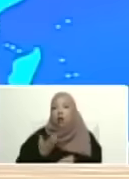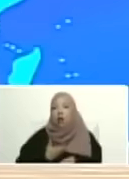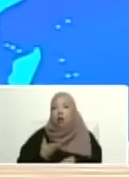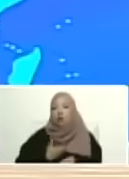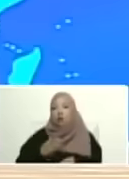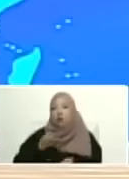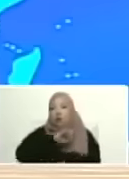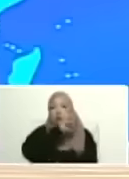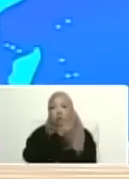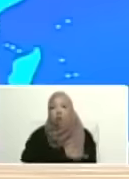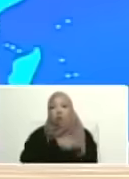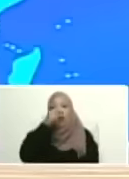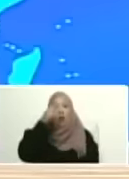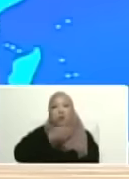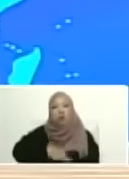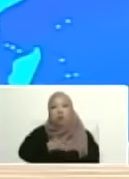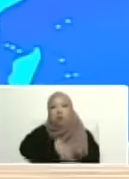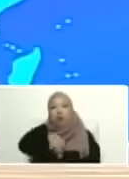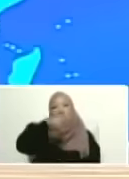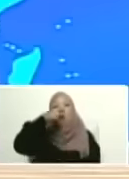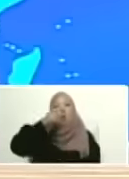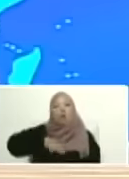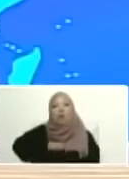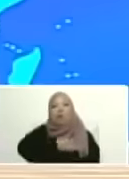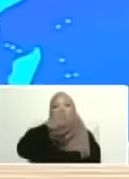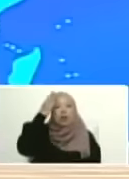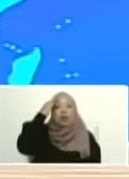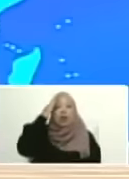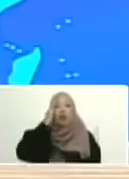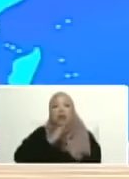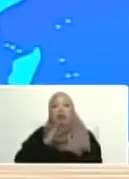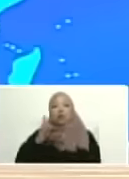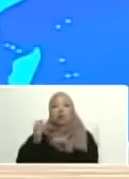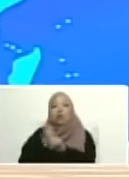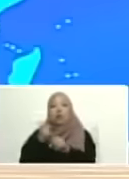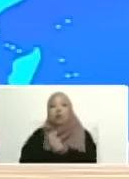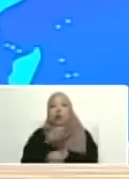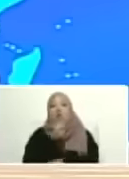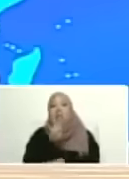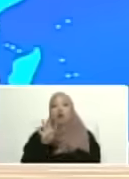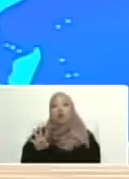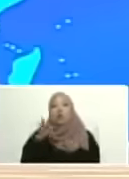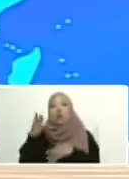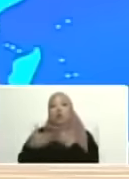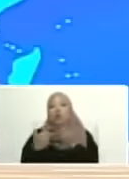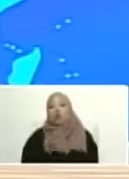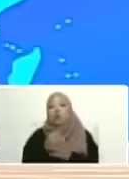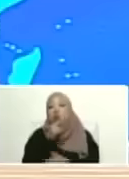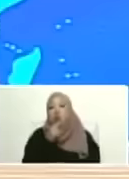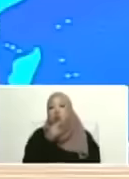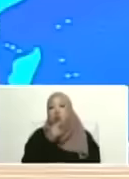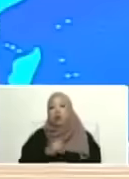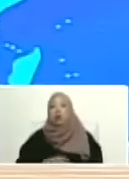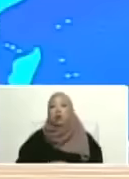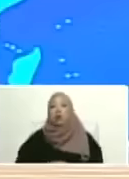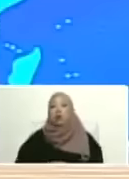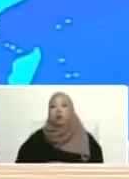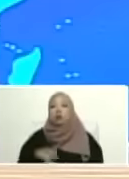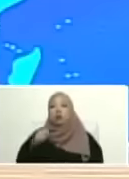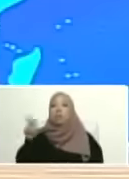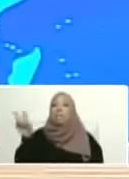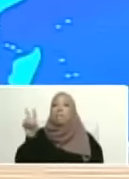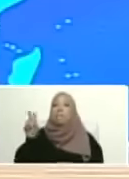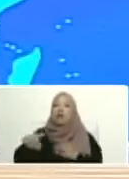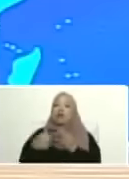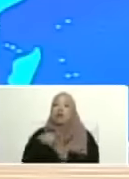un poder popular, un pueblo empoderado, organizado en 49.000 consejos comunales. Hoy Venezuela